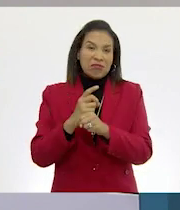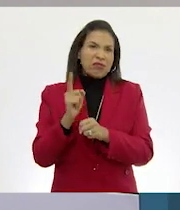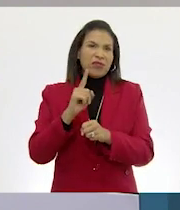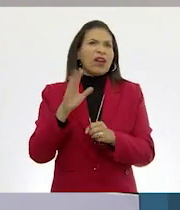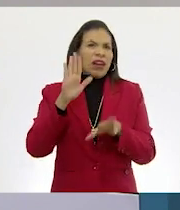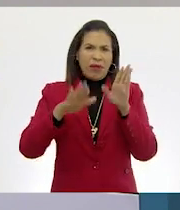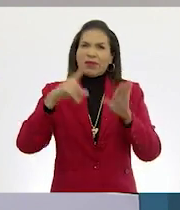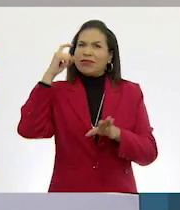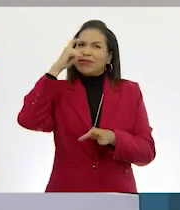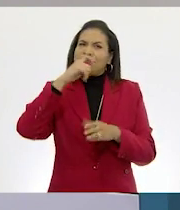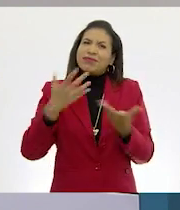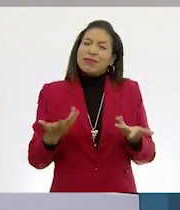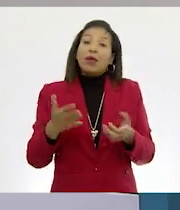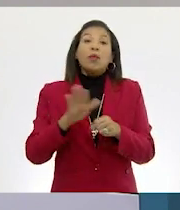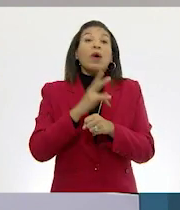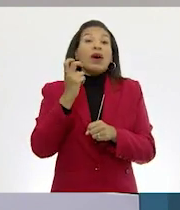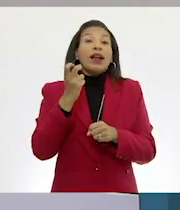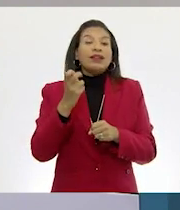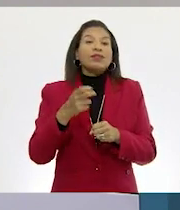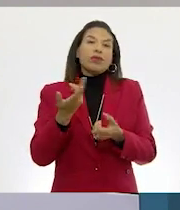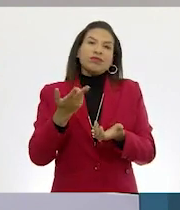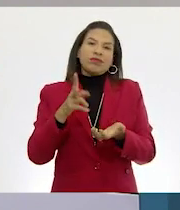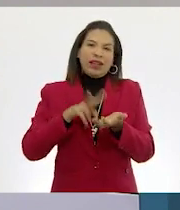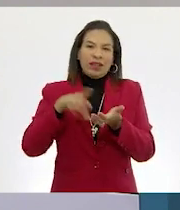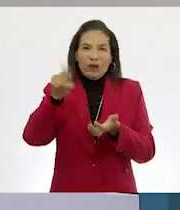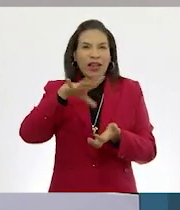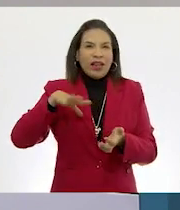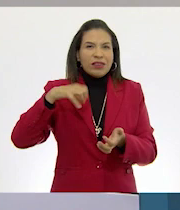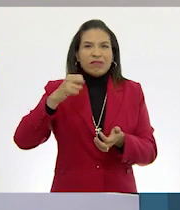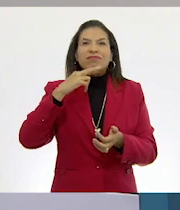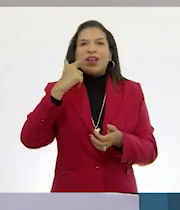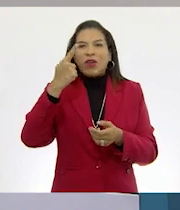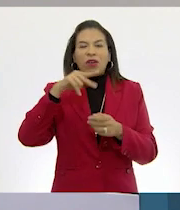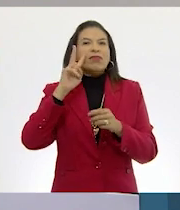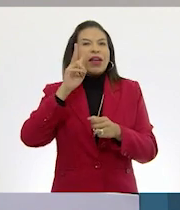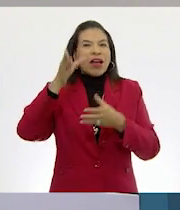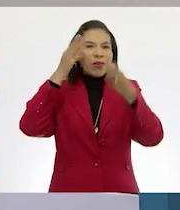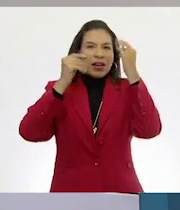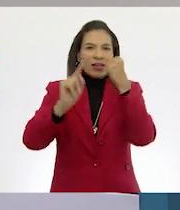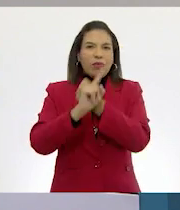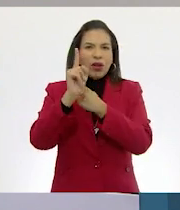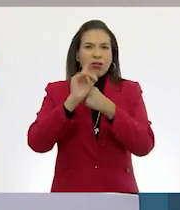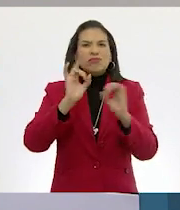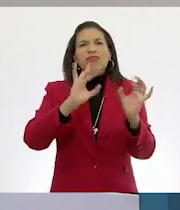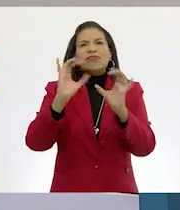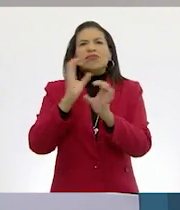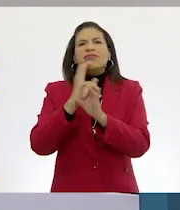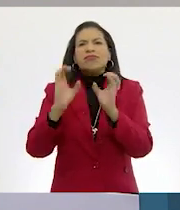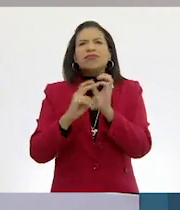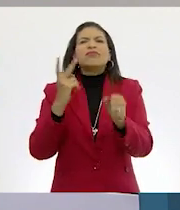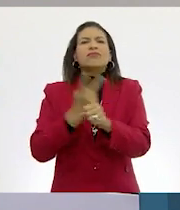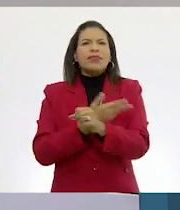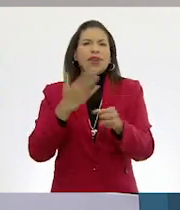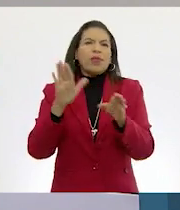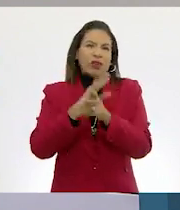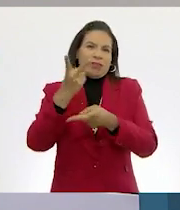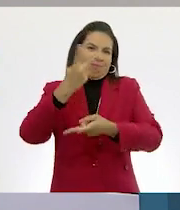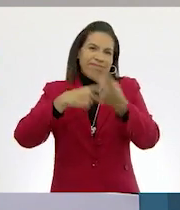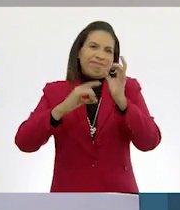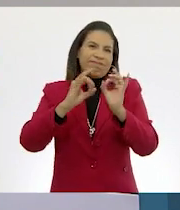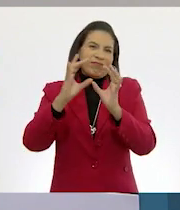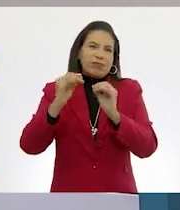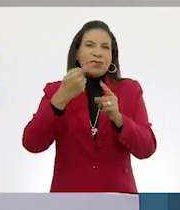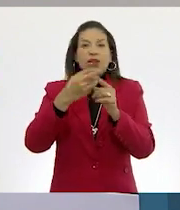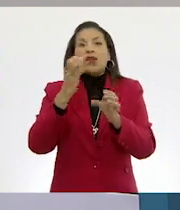son complejas. Por eso, vale la pena que aprendamos de los problemas, de las causas y de las consecuencias